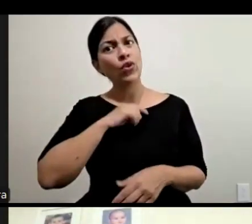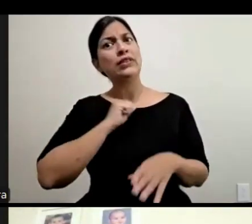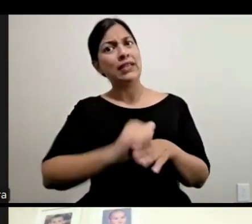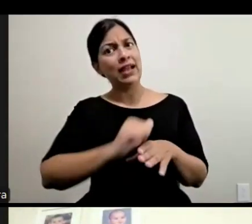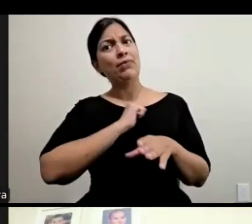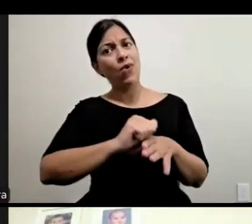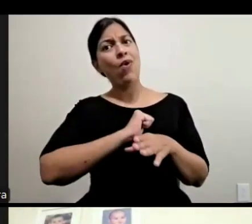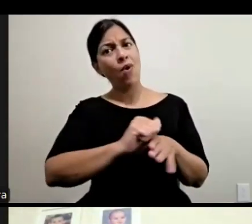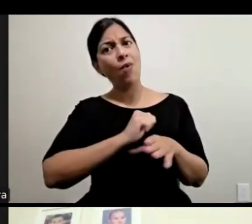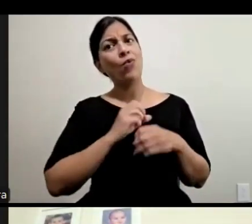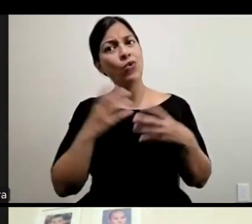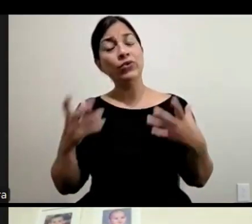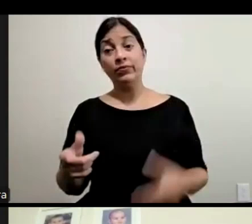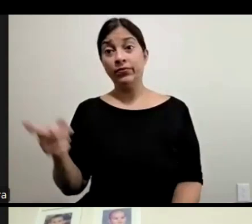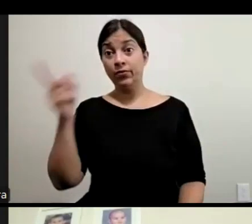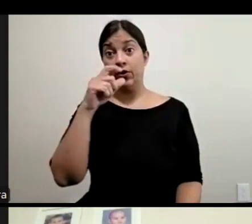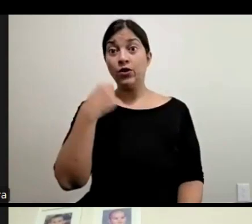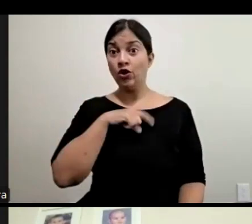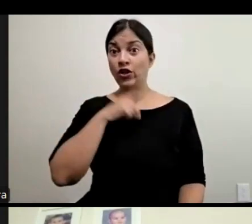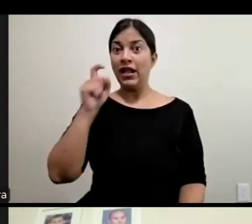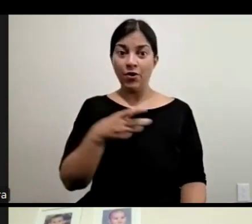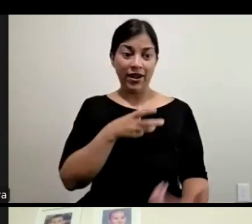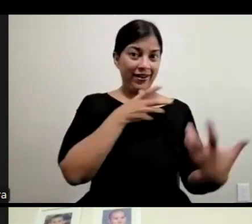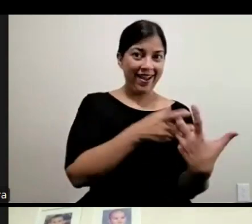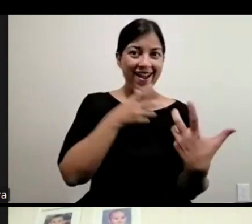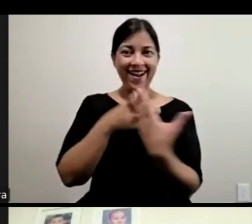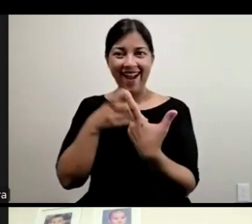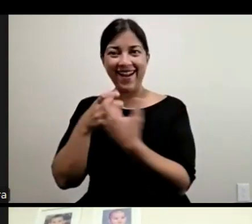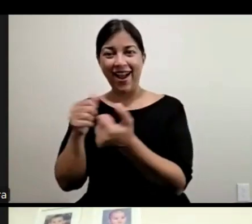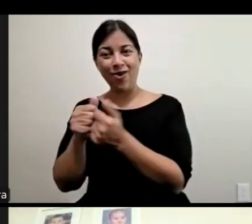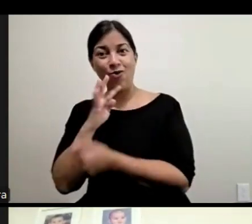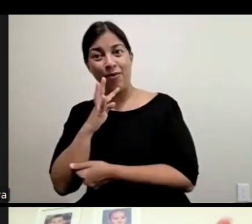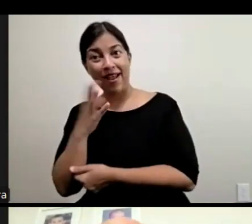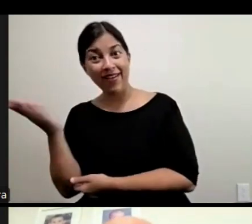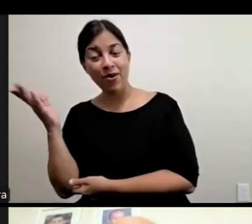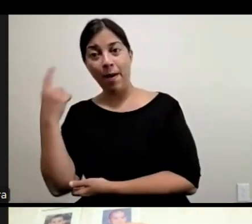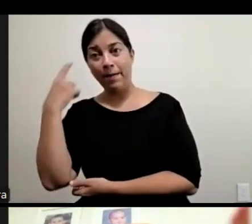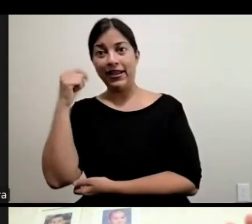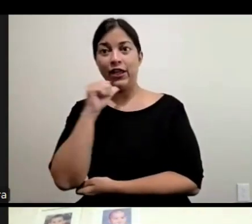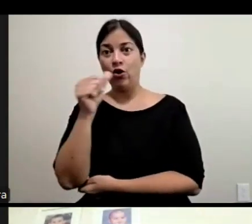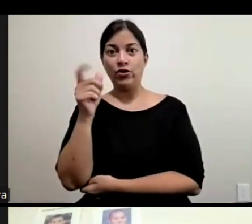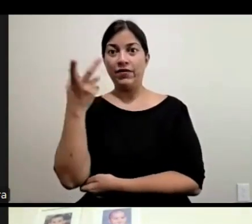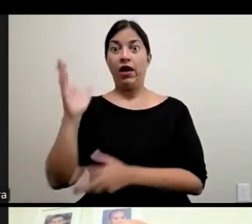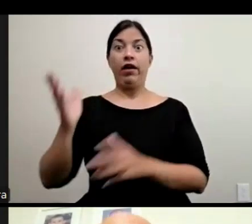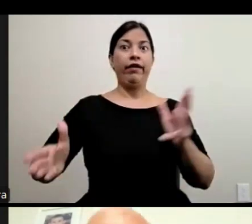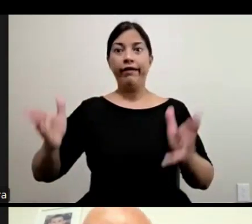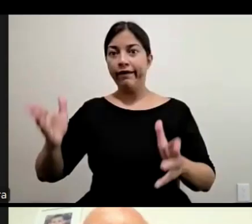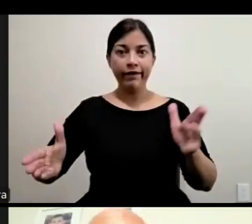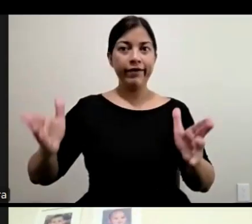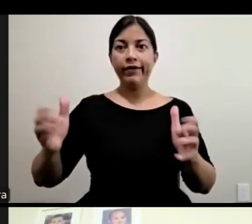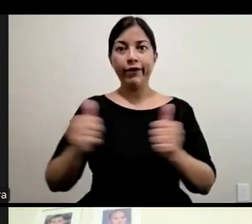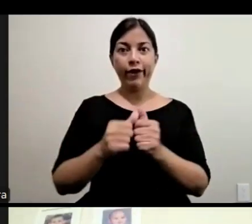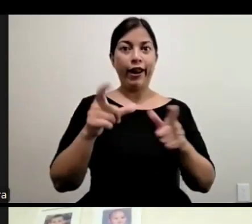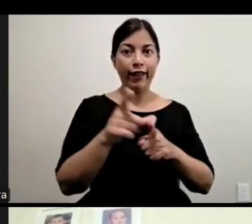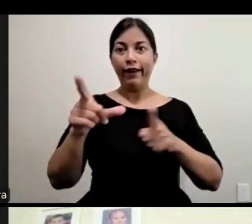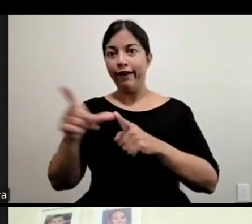sea, porque teníamos que encajar los parlamentos para que no se viera como uno fuera un robot diciendo las líneas